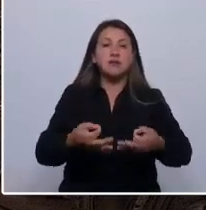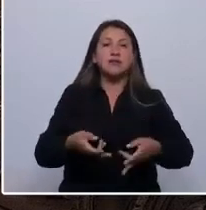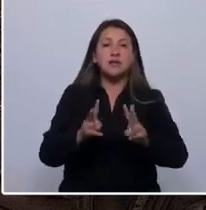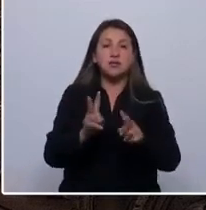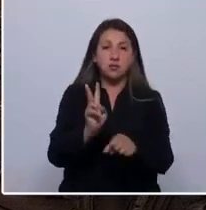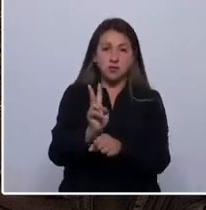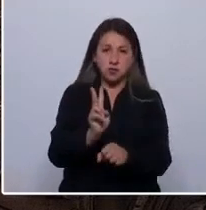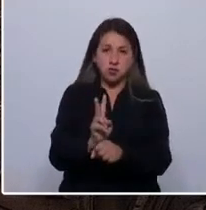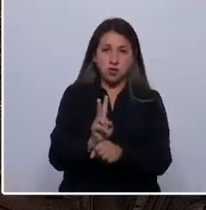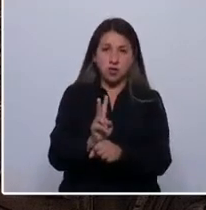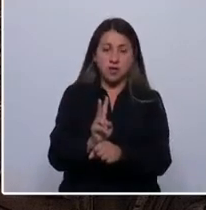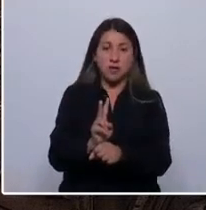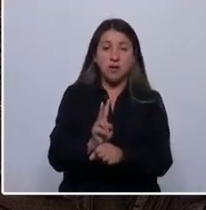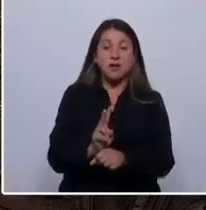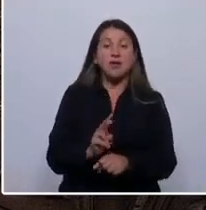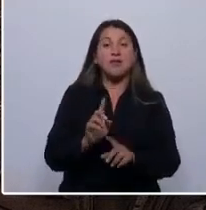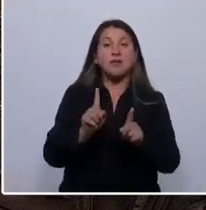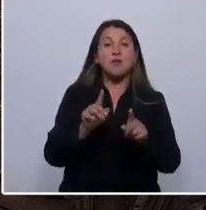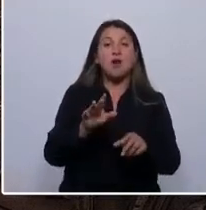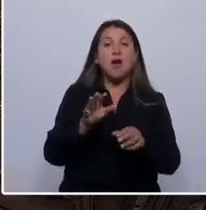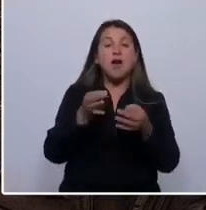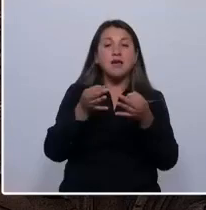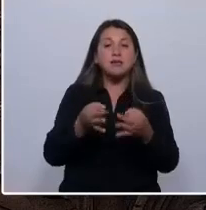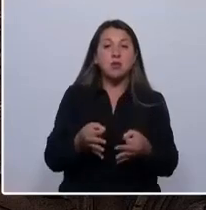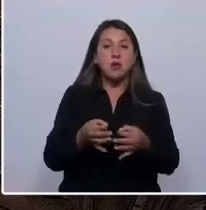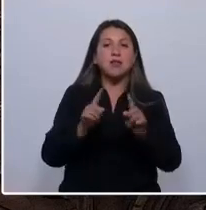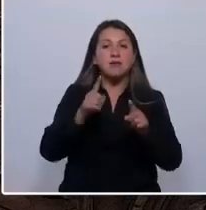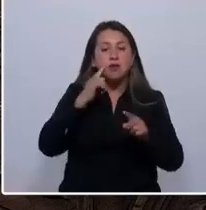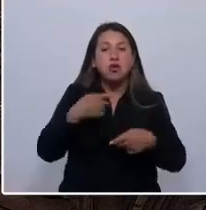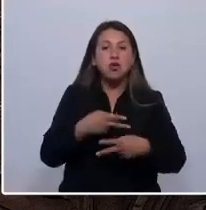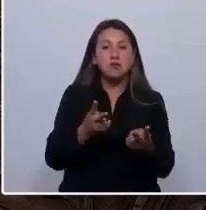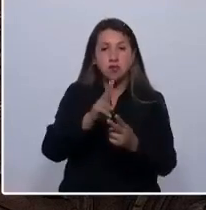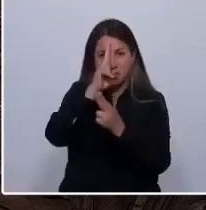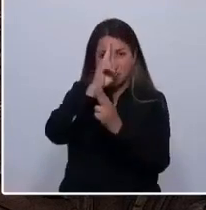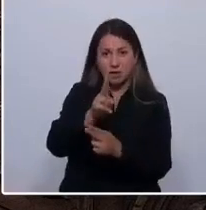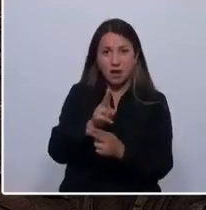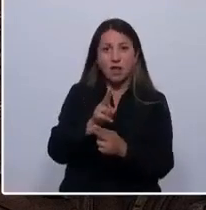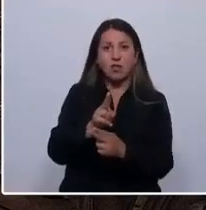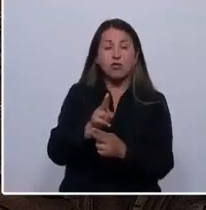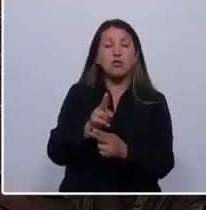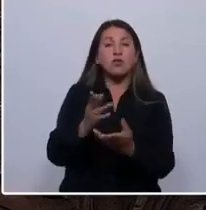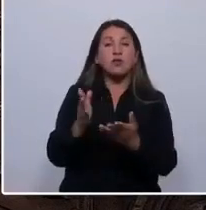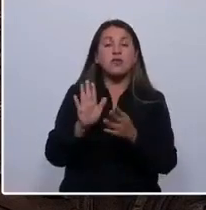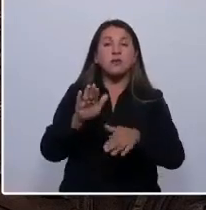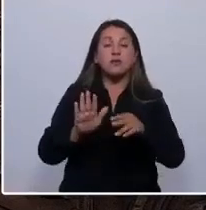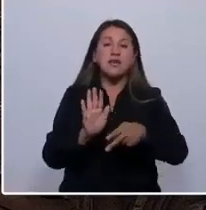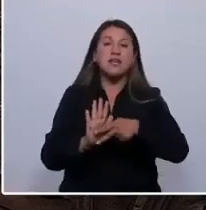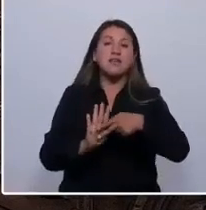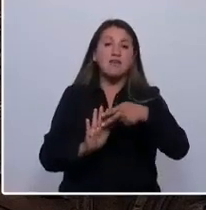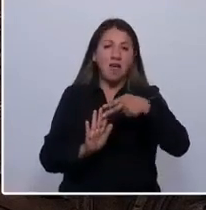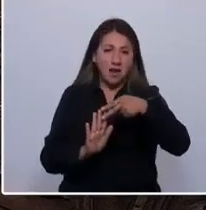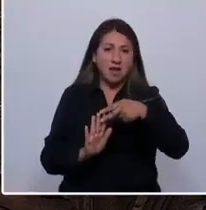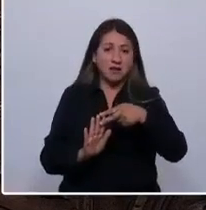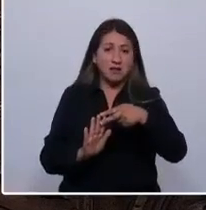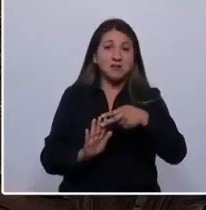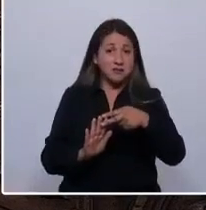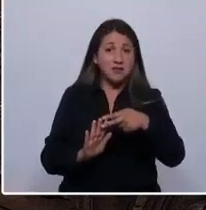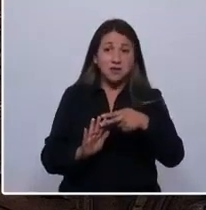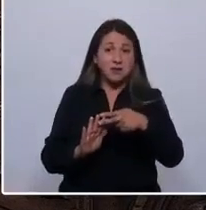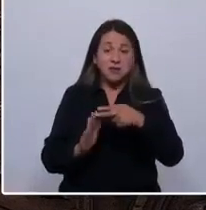profesores, asegurando que estos sean conocidos y respetados en los niveles a instancias que